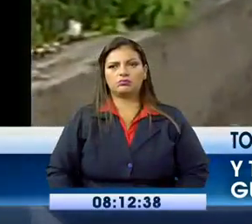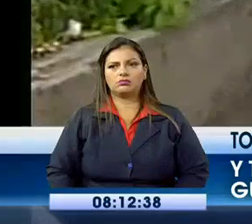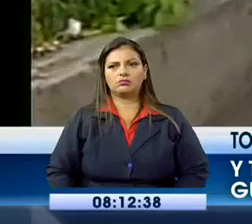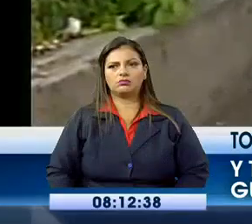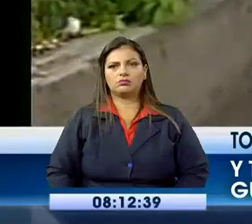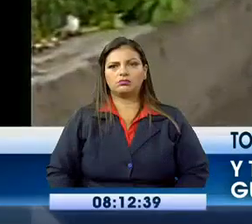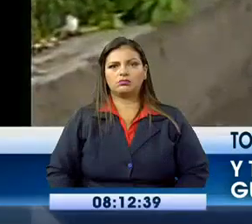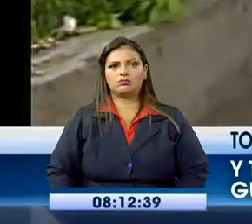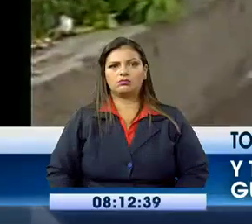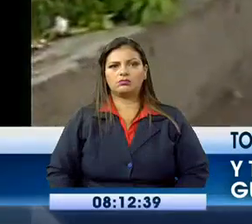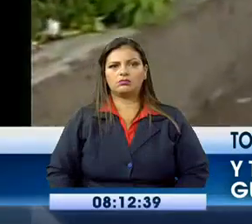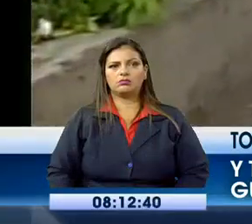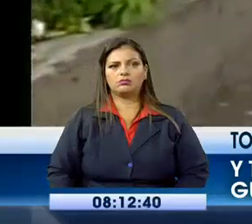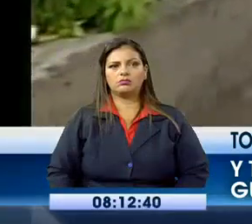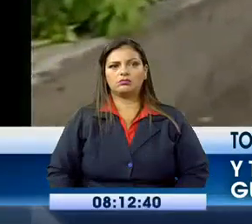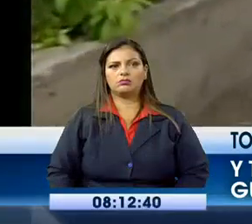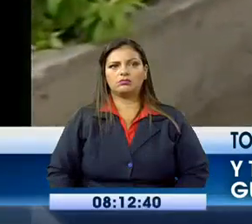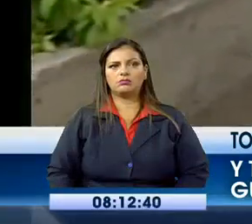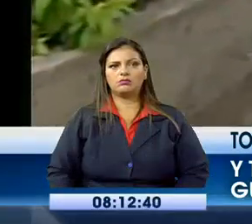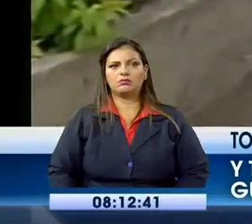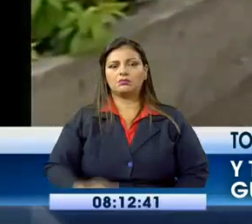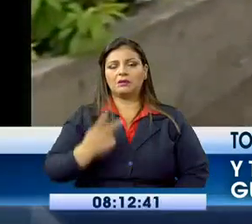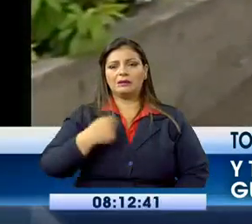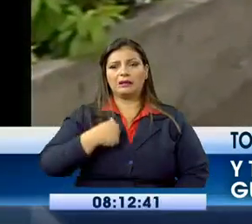no quiero que ese video dé la vuelta en YouTube por todo el mundo.